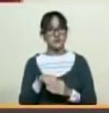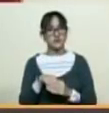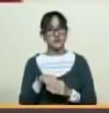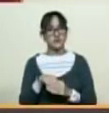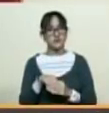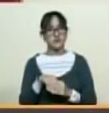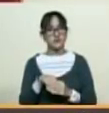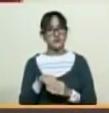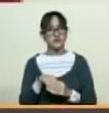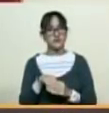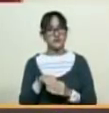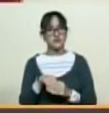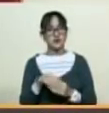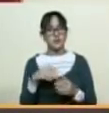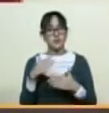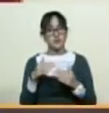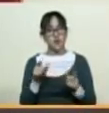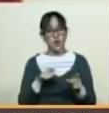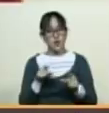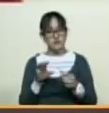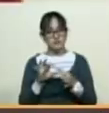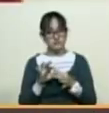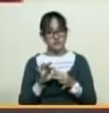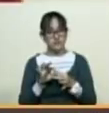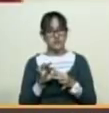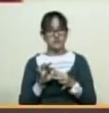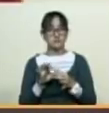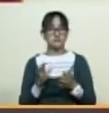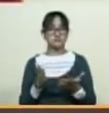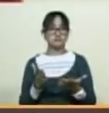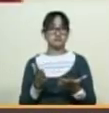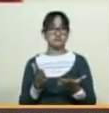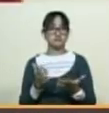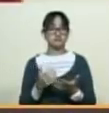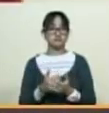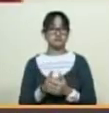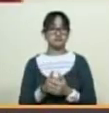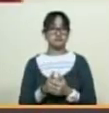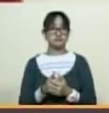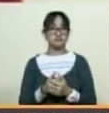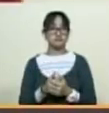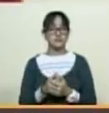con procesos de coordinación prácticamente